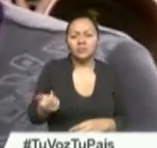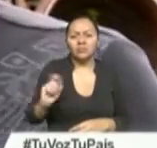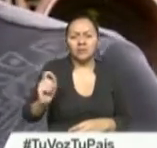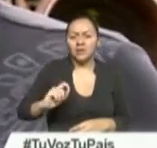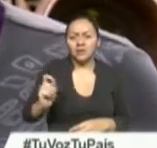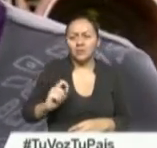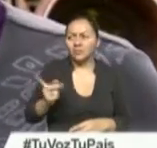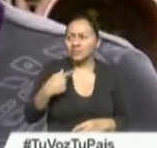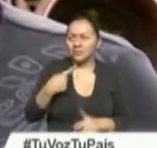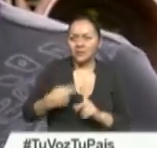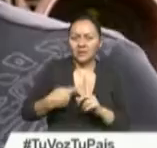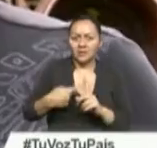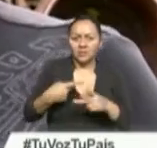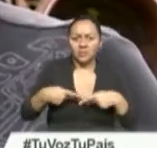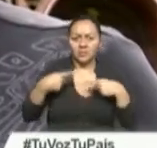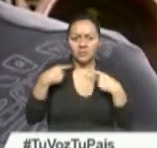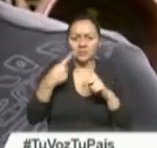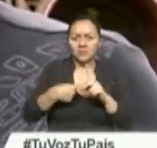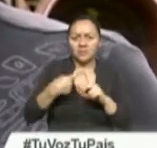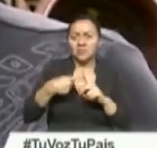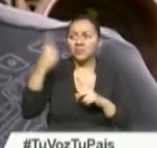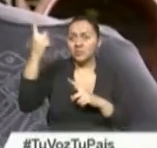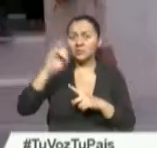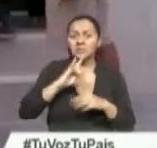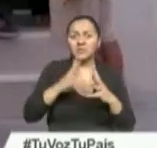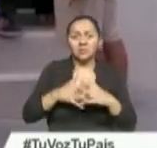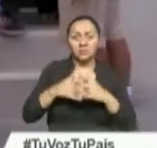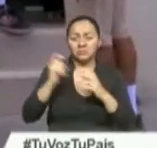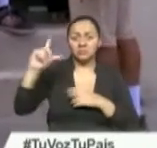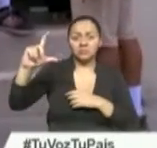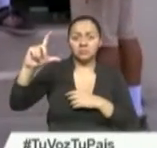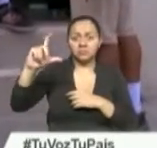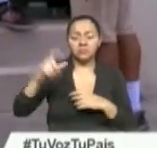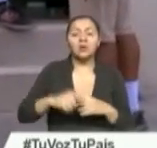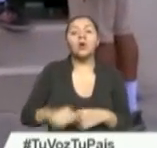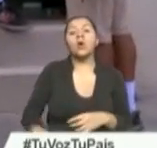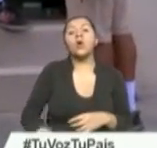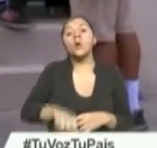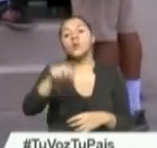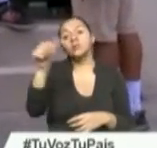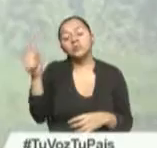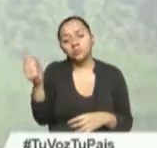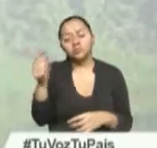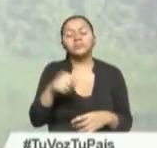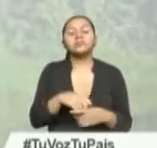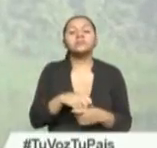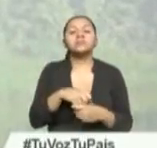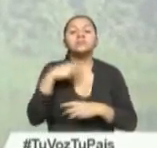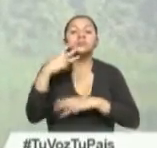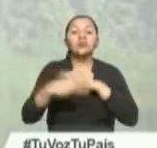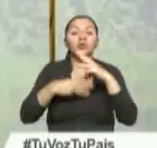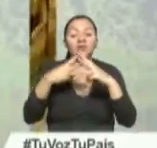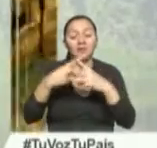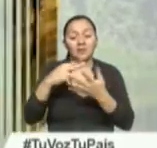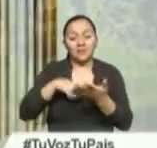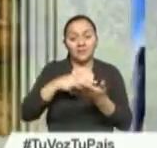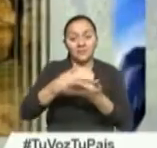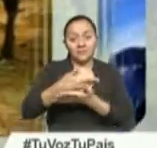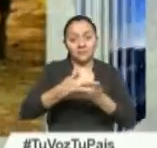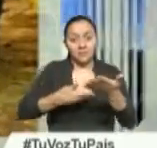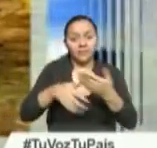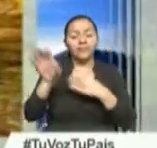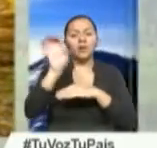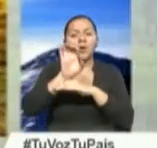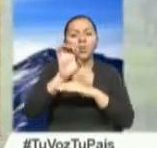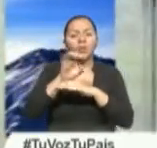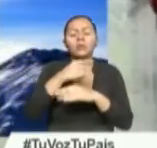barato, por ejemplo, que en Ohio, donde he vivido. Otro estudio, el Global Anual del Retiro, ubicó a Ecuador como el mejor de